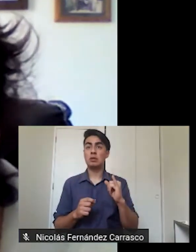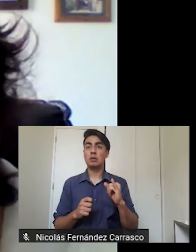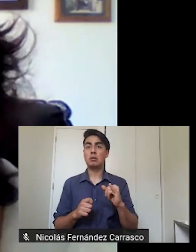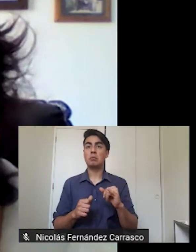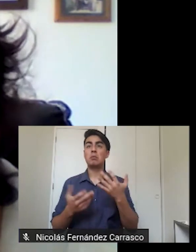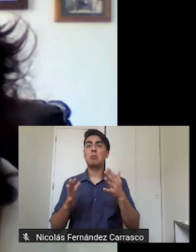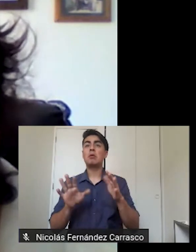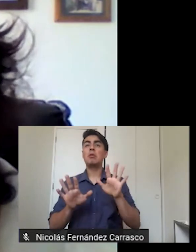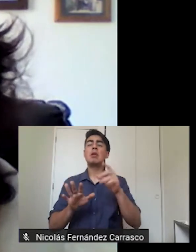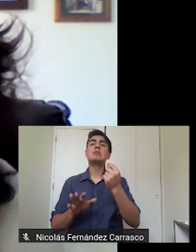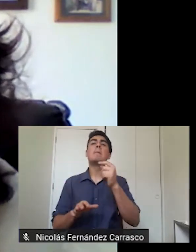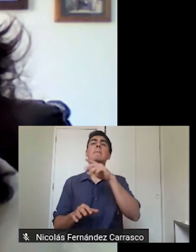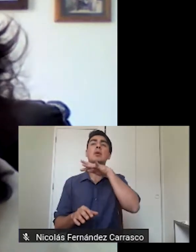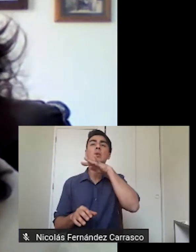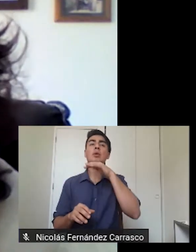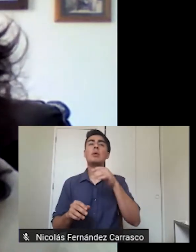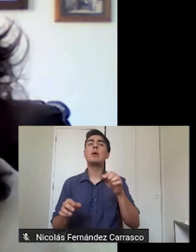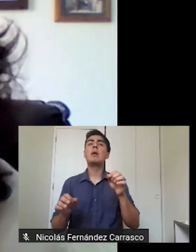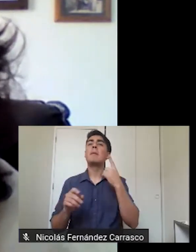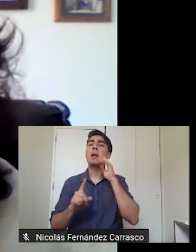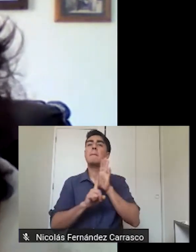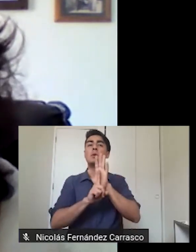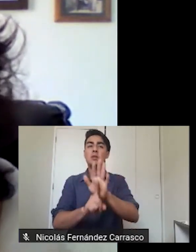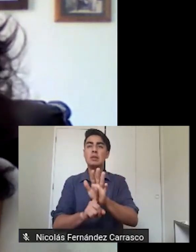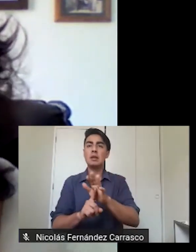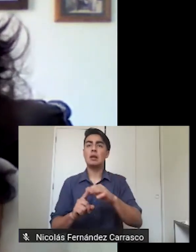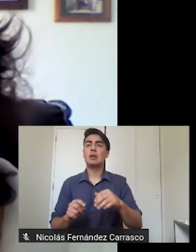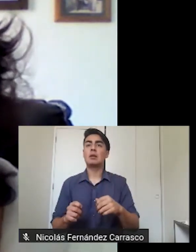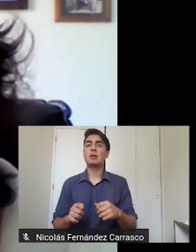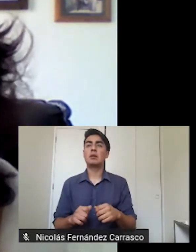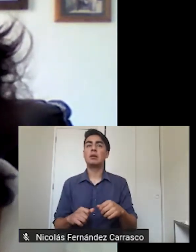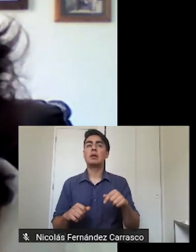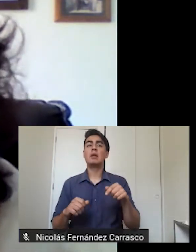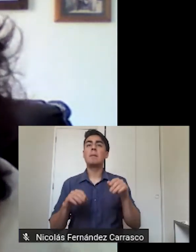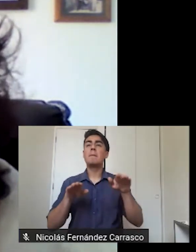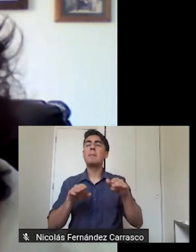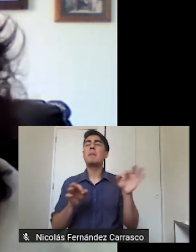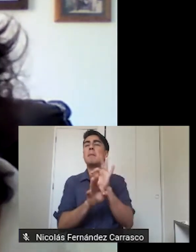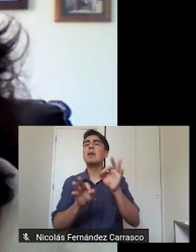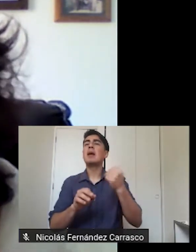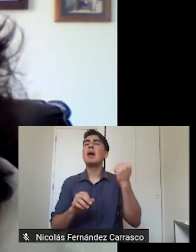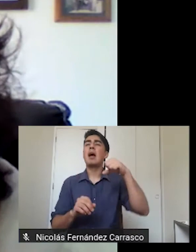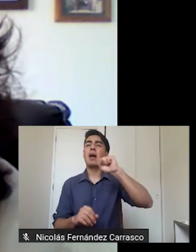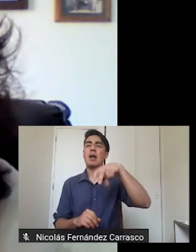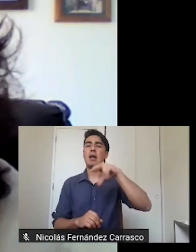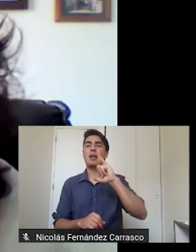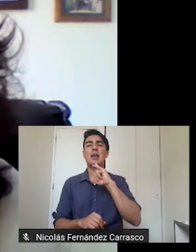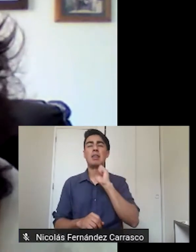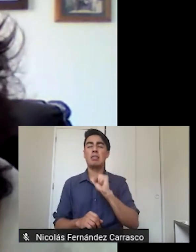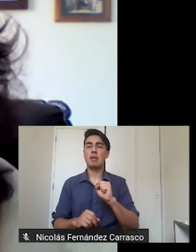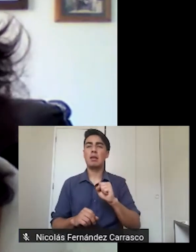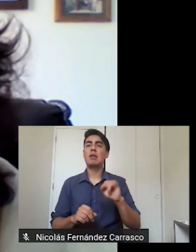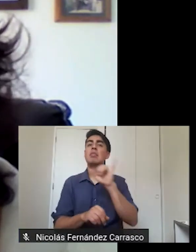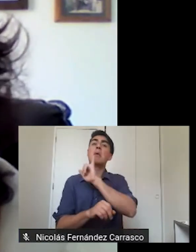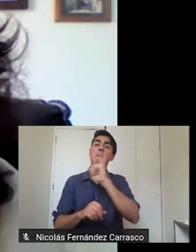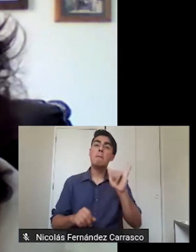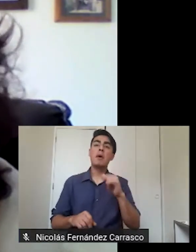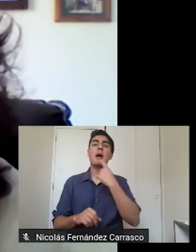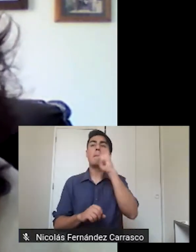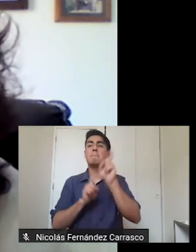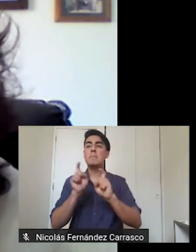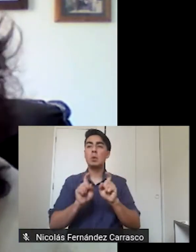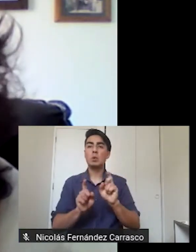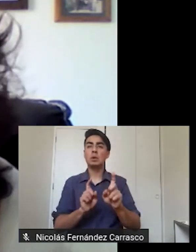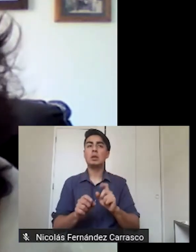8 minutos de comentar la propuesta DEMRA que ha planteado Anita, y luego va a hacer las preguntas, ¿no es cierto?,